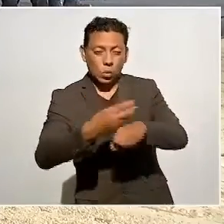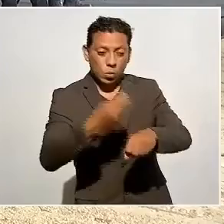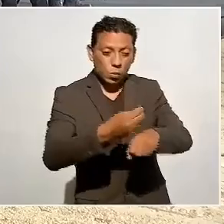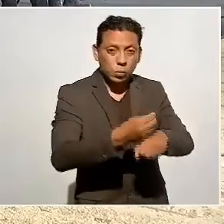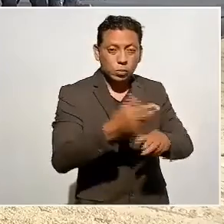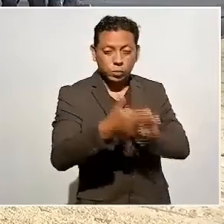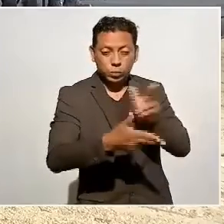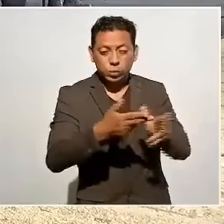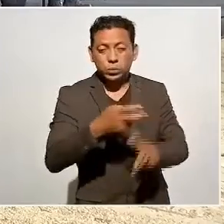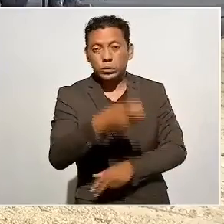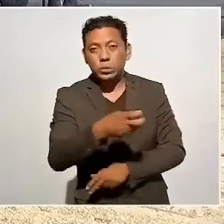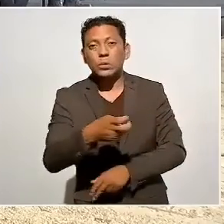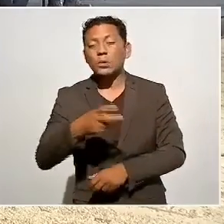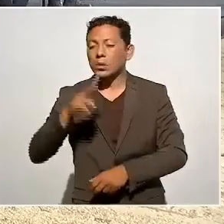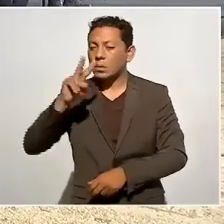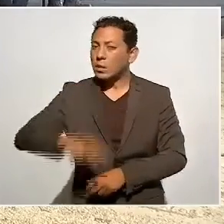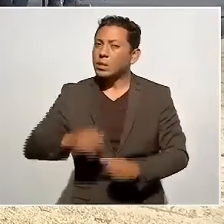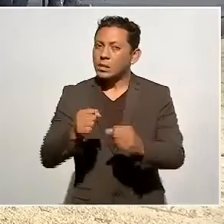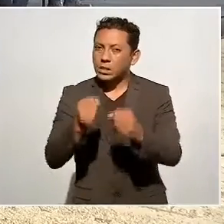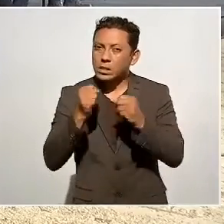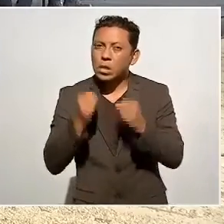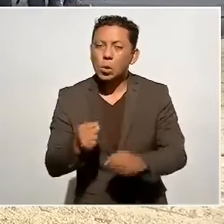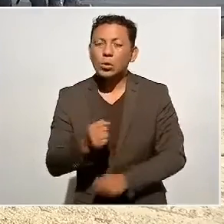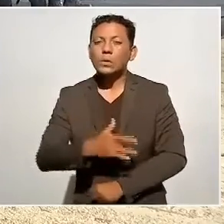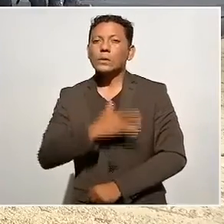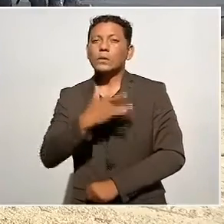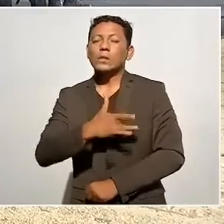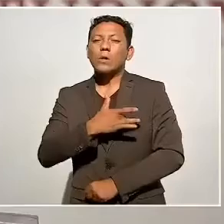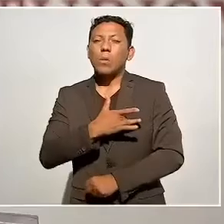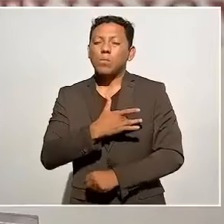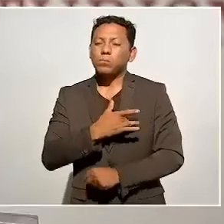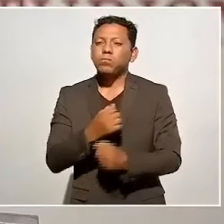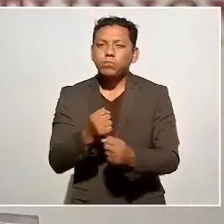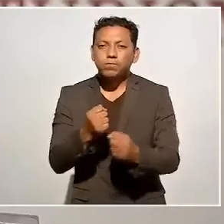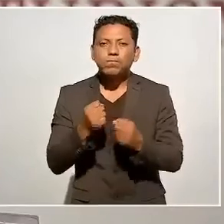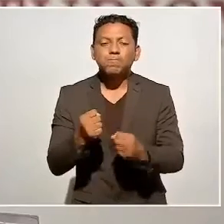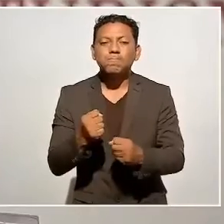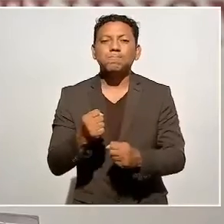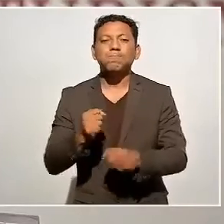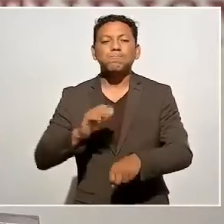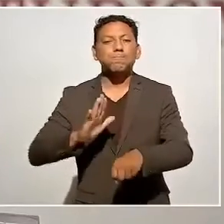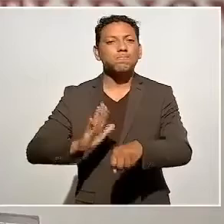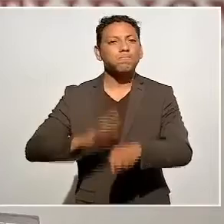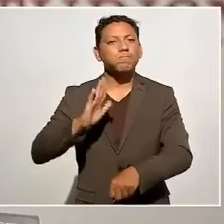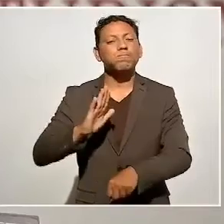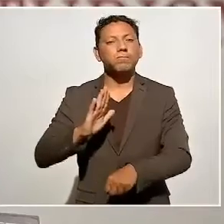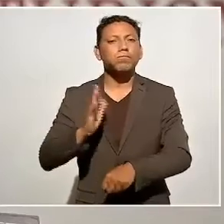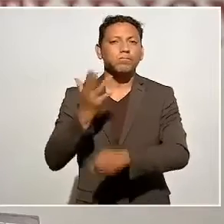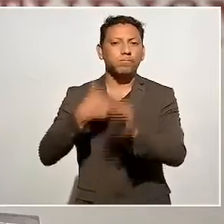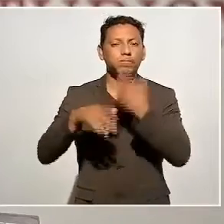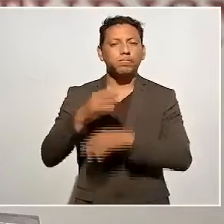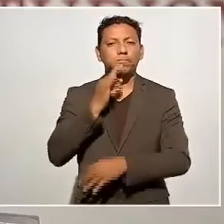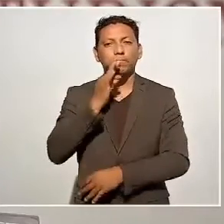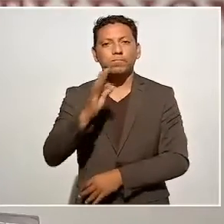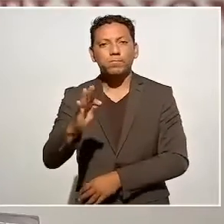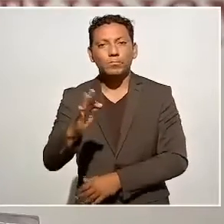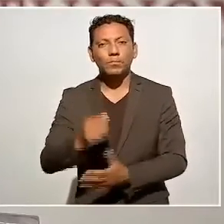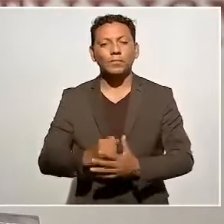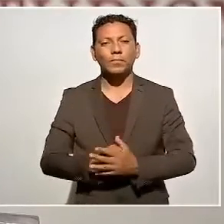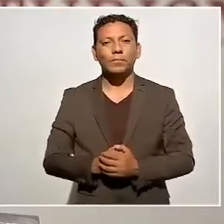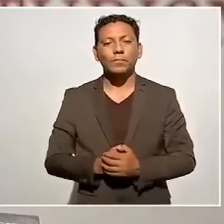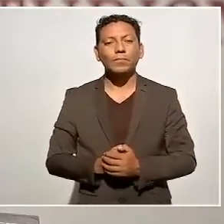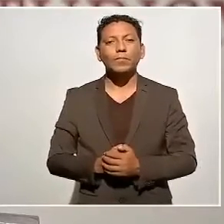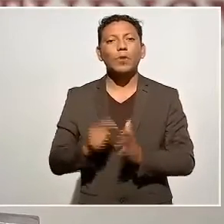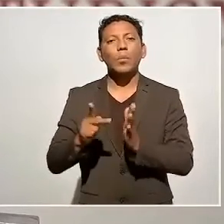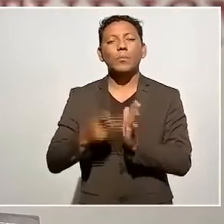seguros que retumba en su corazón por todo esto y más de lo mencionado.